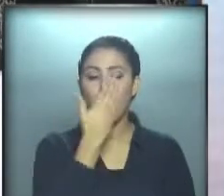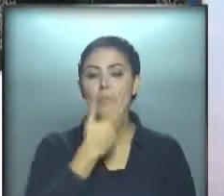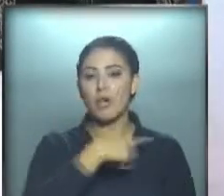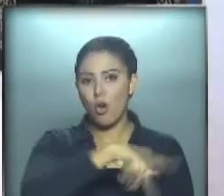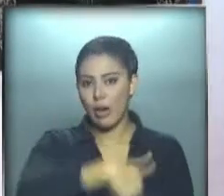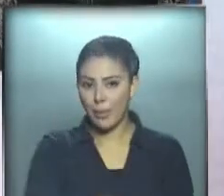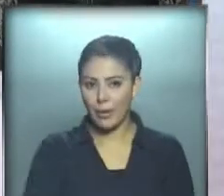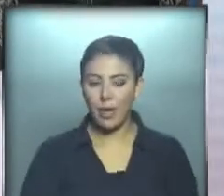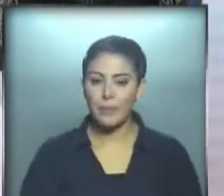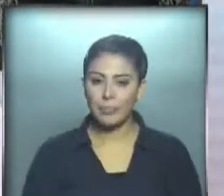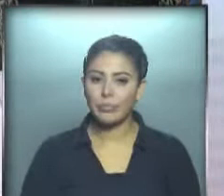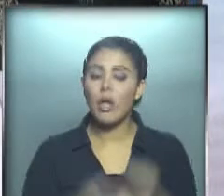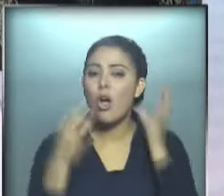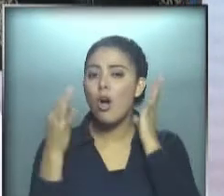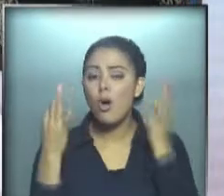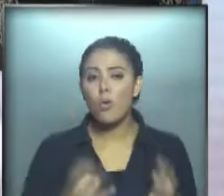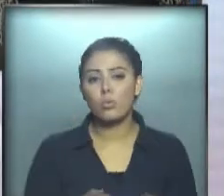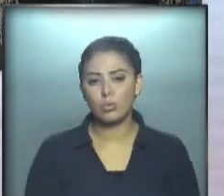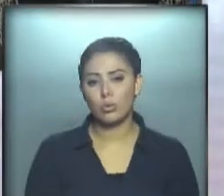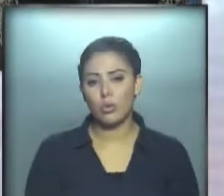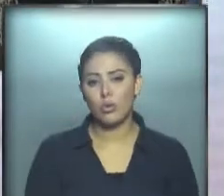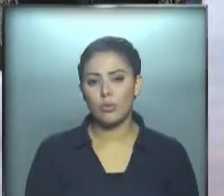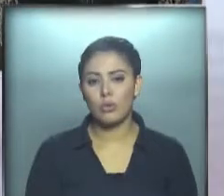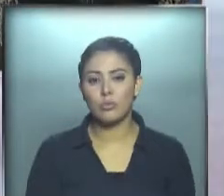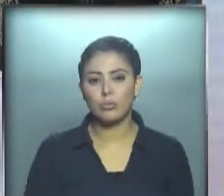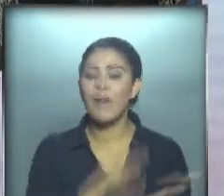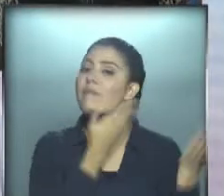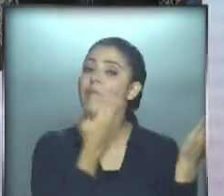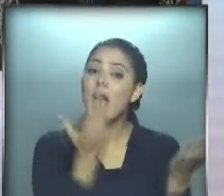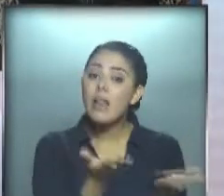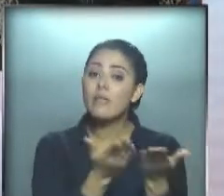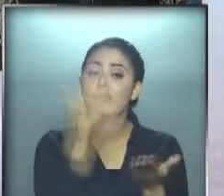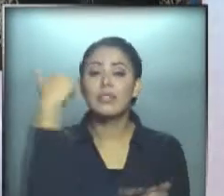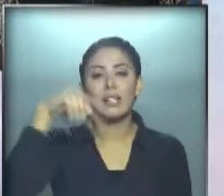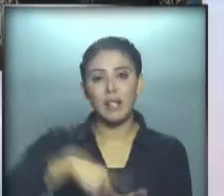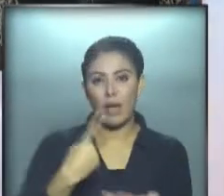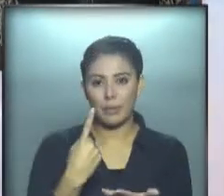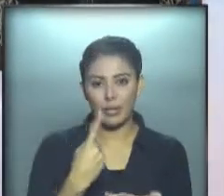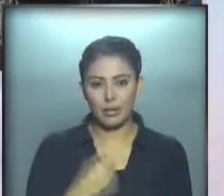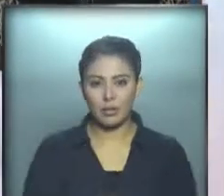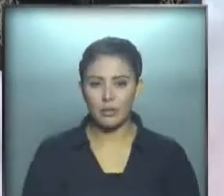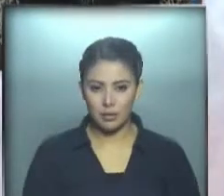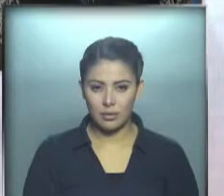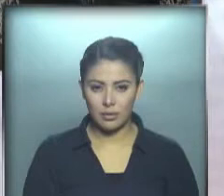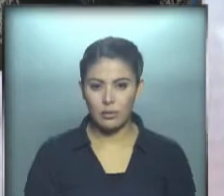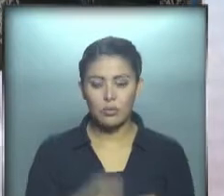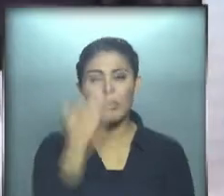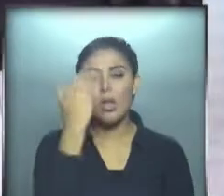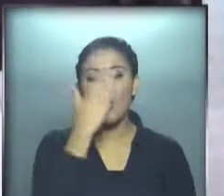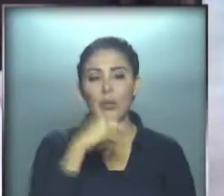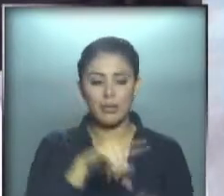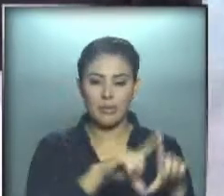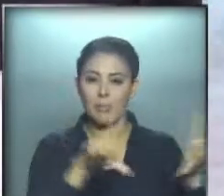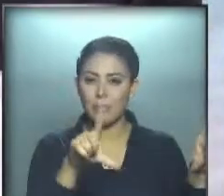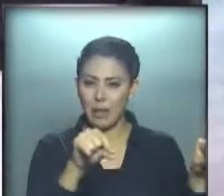próximas horas, que justamente tiene que ver con un privilegio que fue derogado por la Ciudad de Buenos Aires, que era de llevar